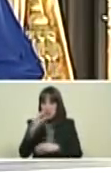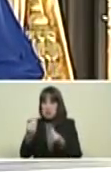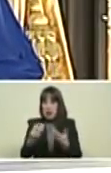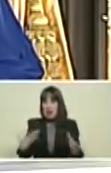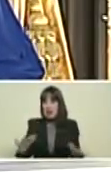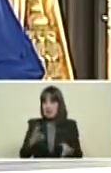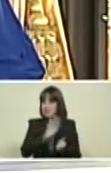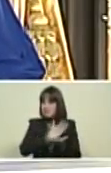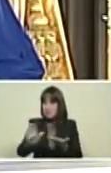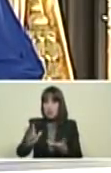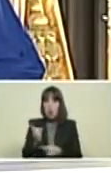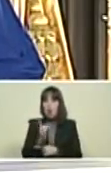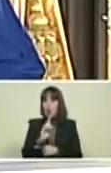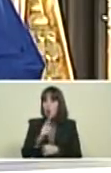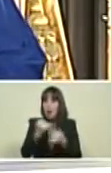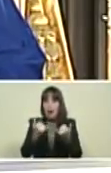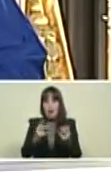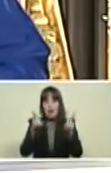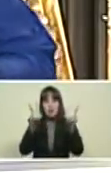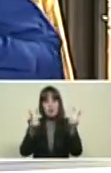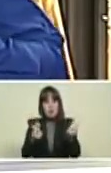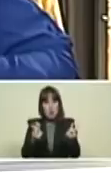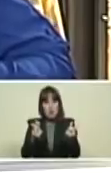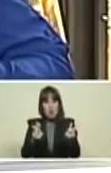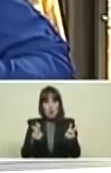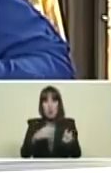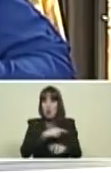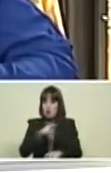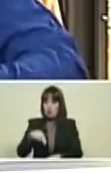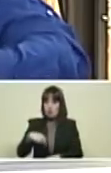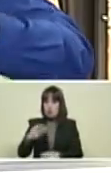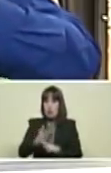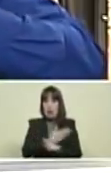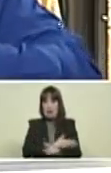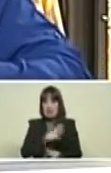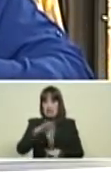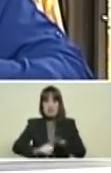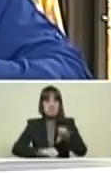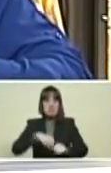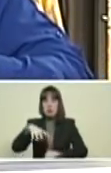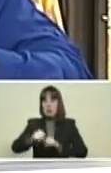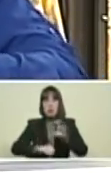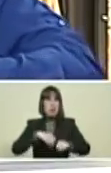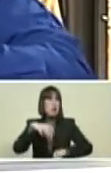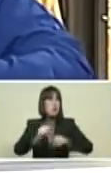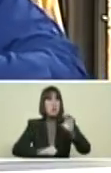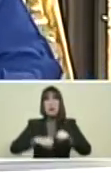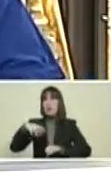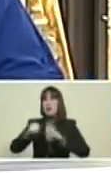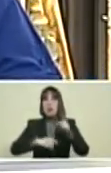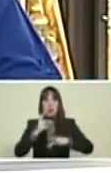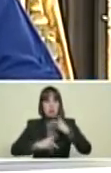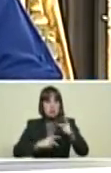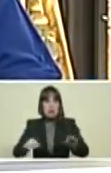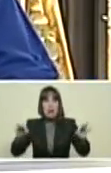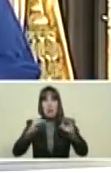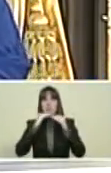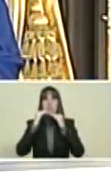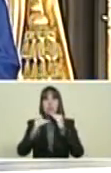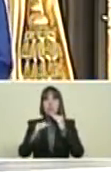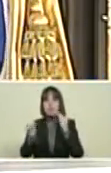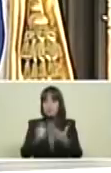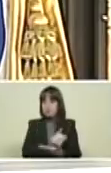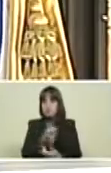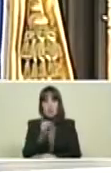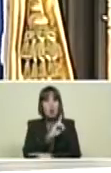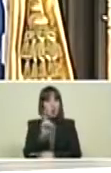Nos convertimos en seres consumidores, solo consumimos, no producimos. Y el